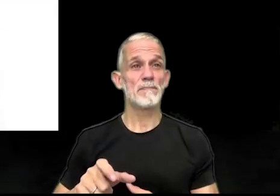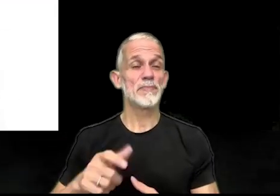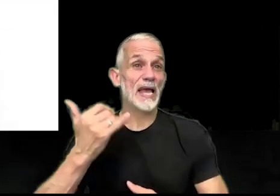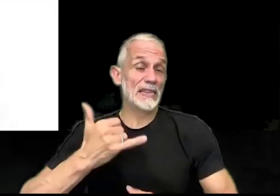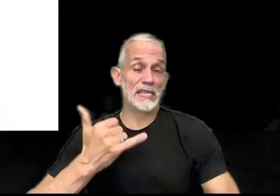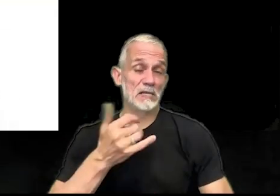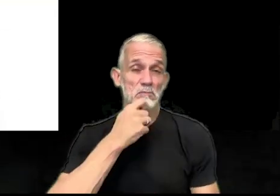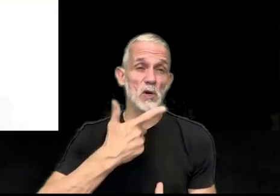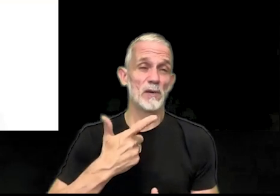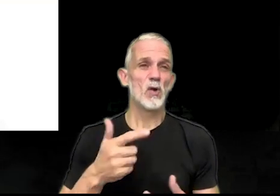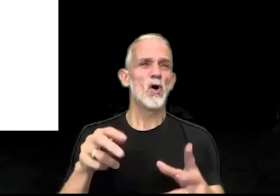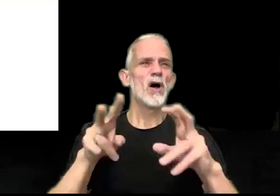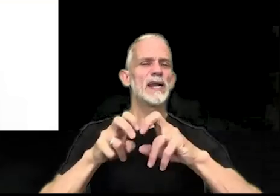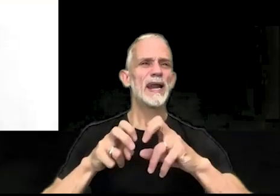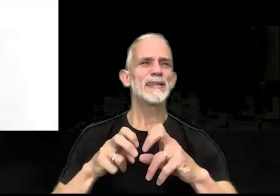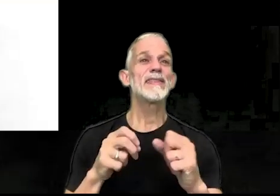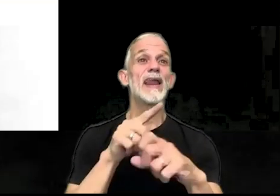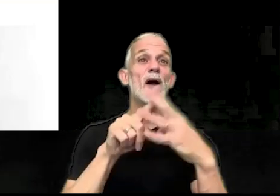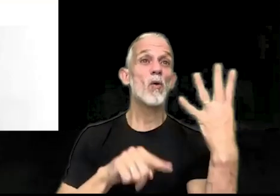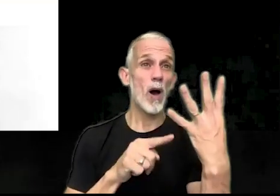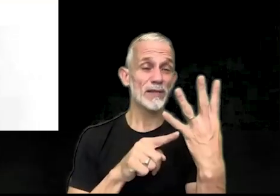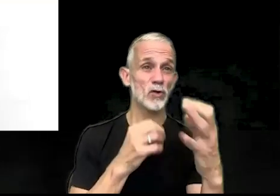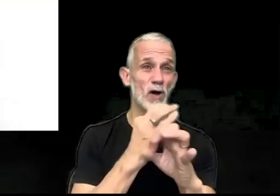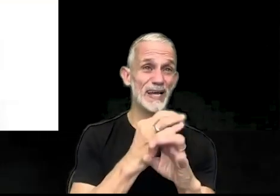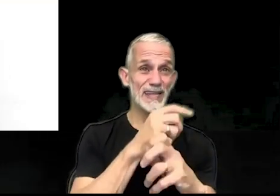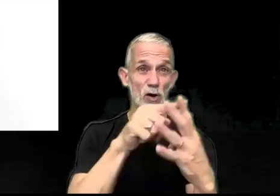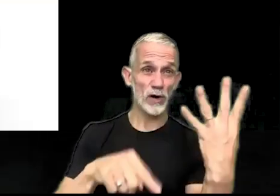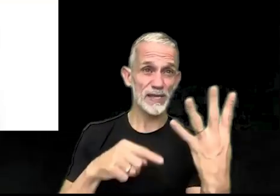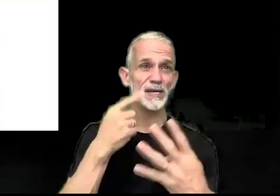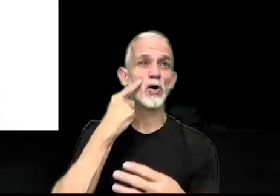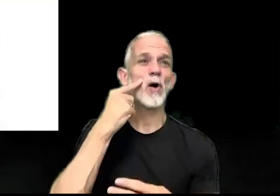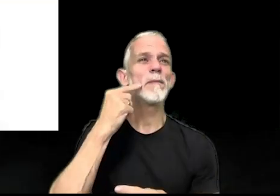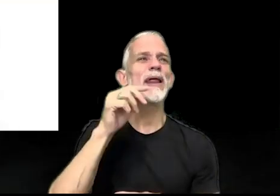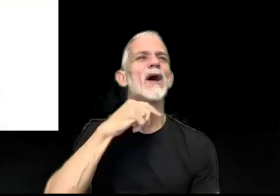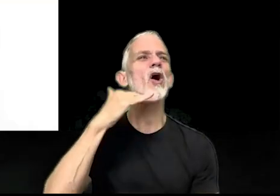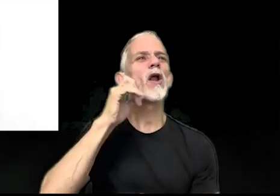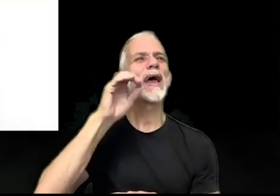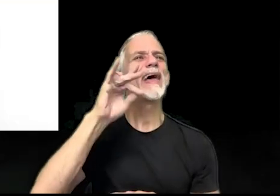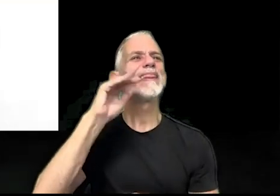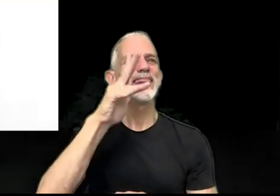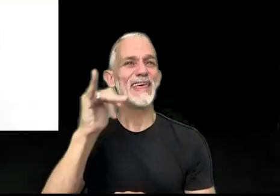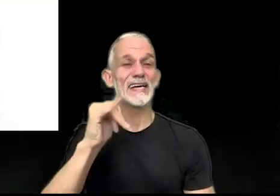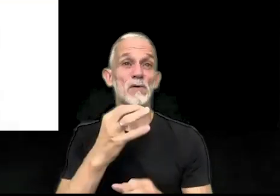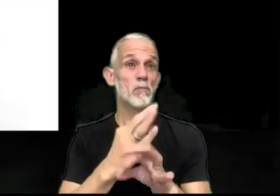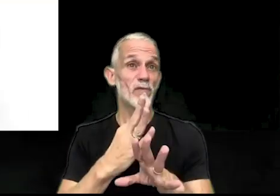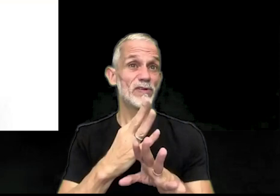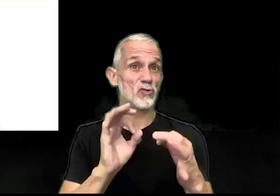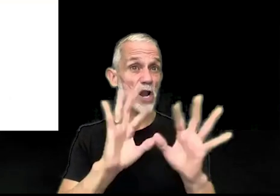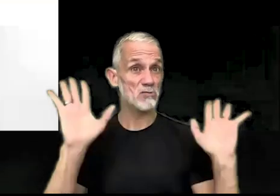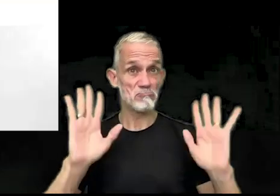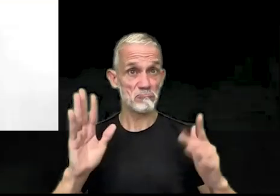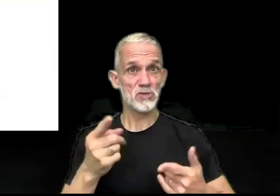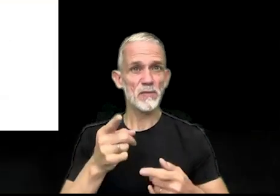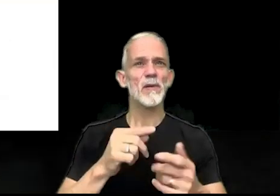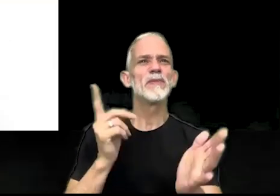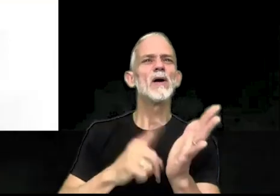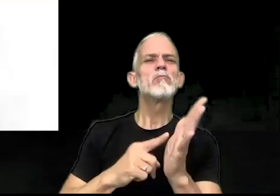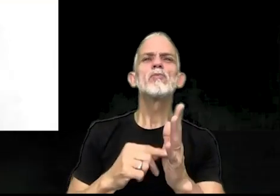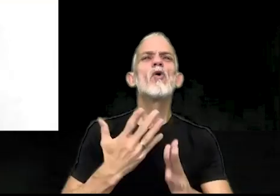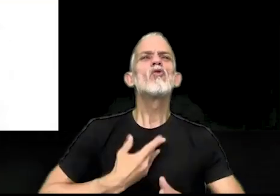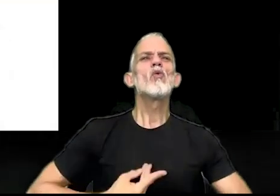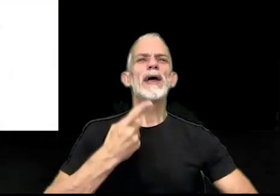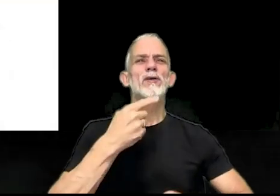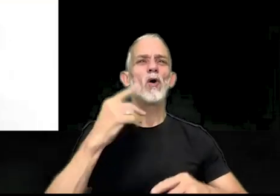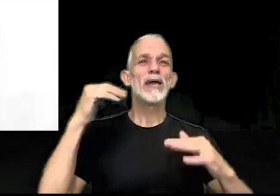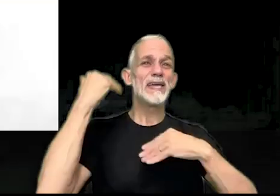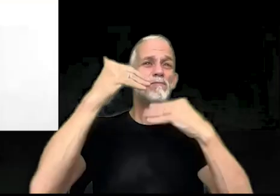que tiene rentas de las 4 categorías. El señor Jorge Díaz, profesional liberal, titular de un